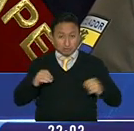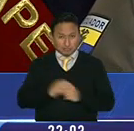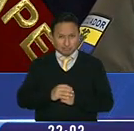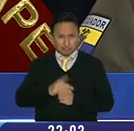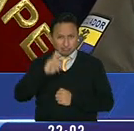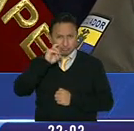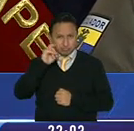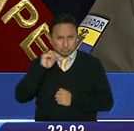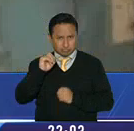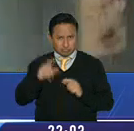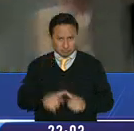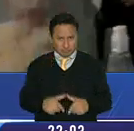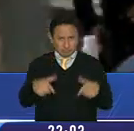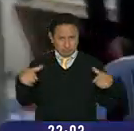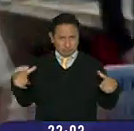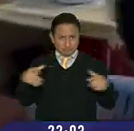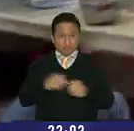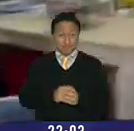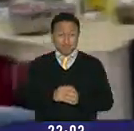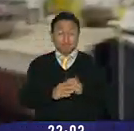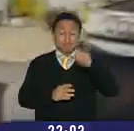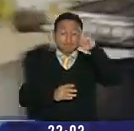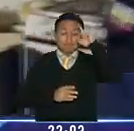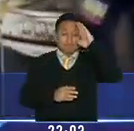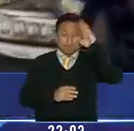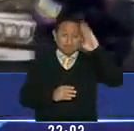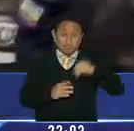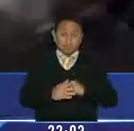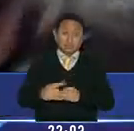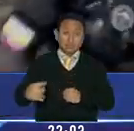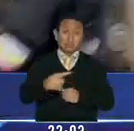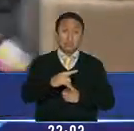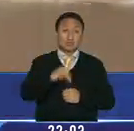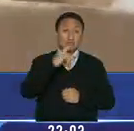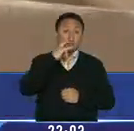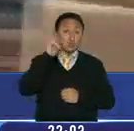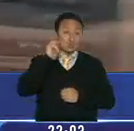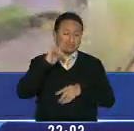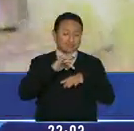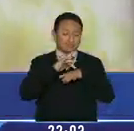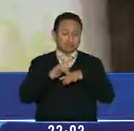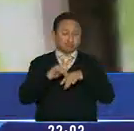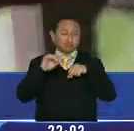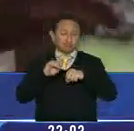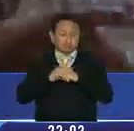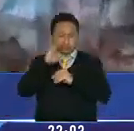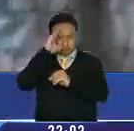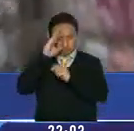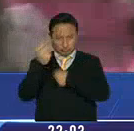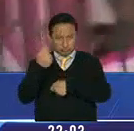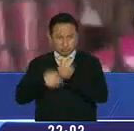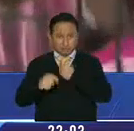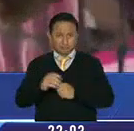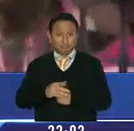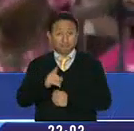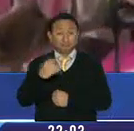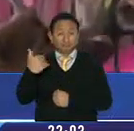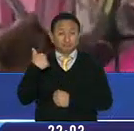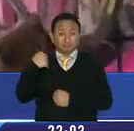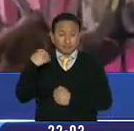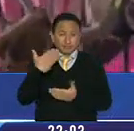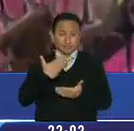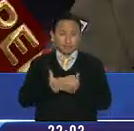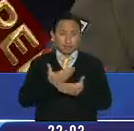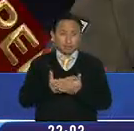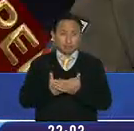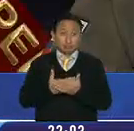policía habla de un presunto pornógrafo infantil con aparentes fines sexuales. En su poder encontraron evidencias de ello.